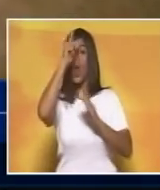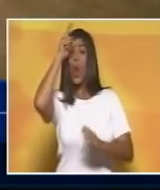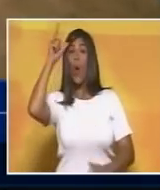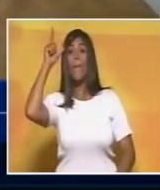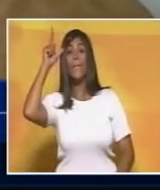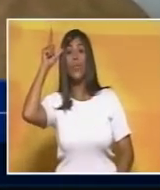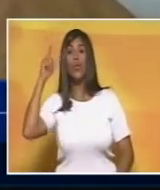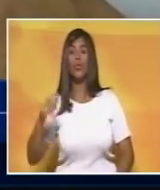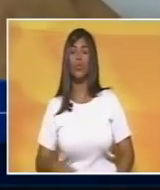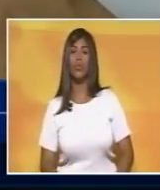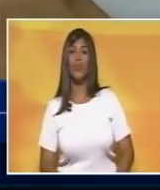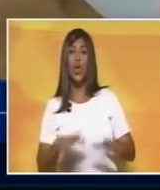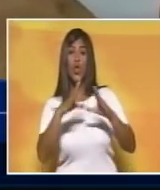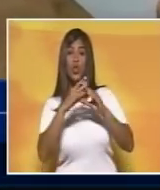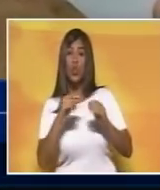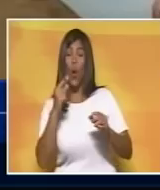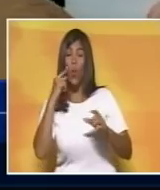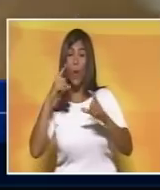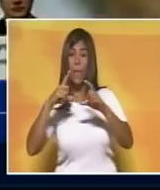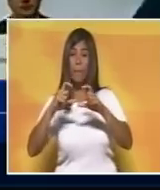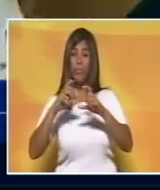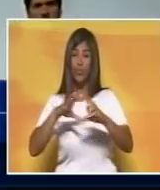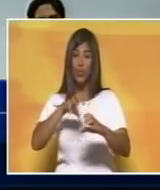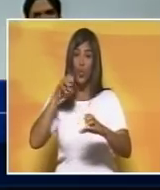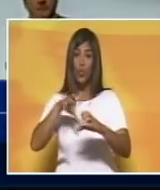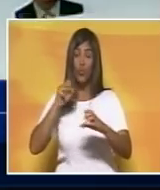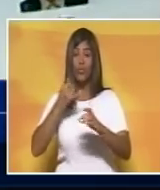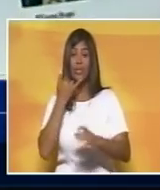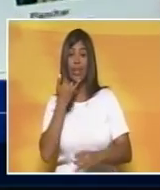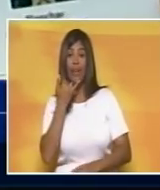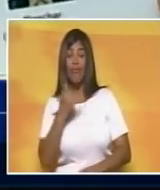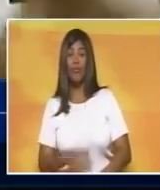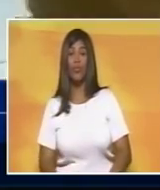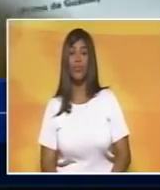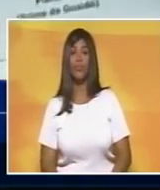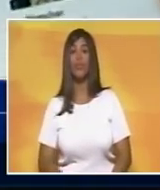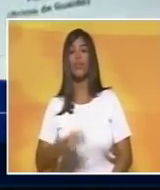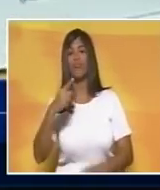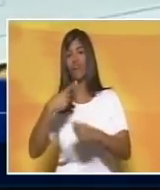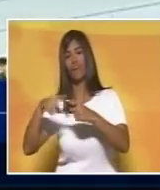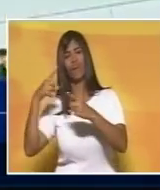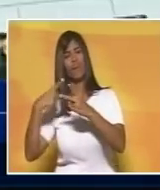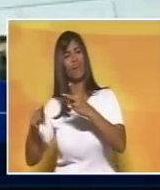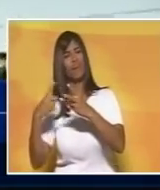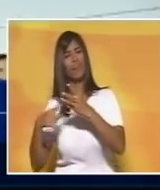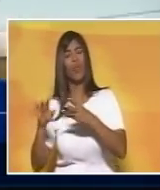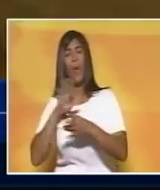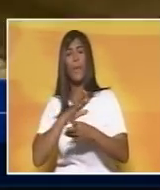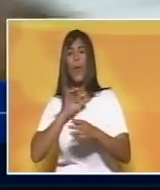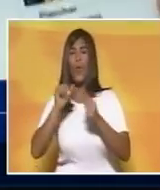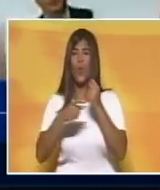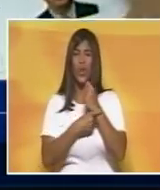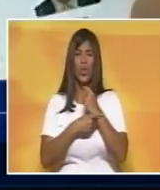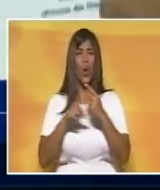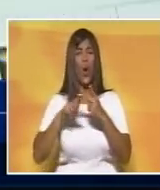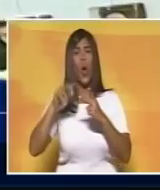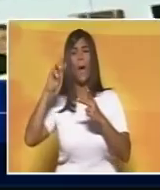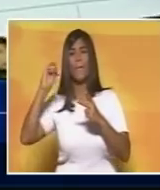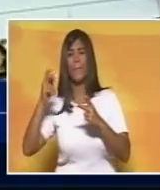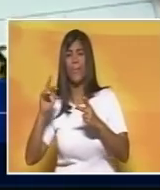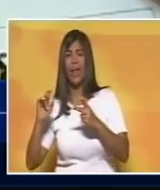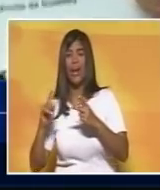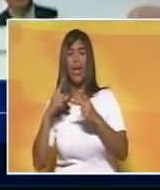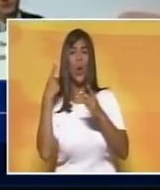establecido en todas las capturas de pantalla del teléfono de Marrero, del teléfono de Guaidó, del